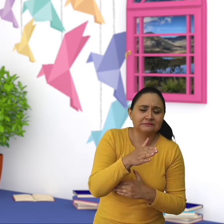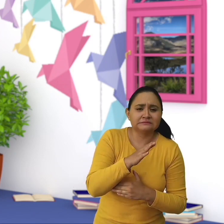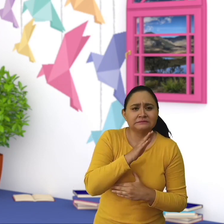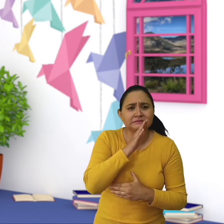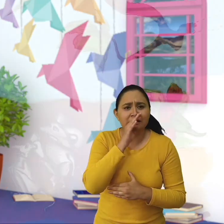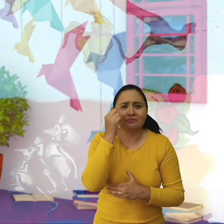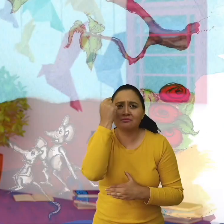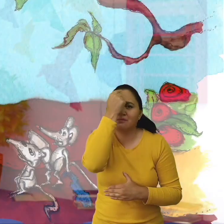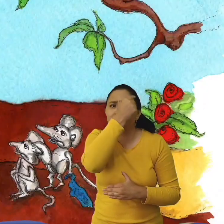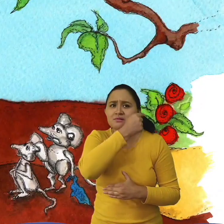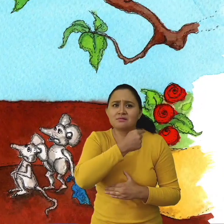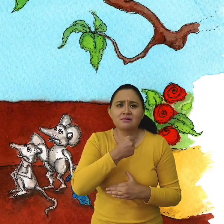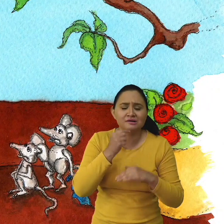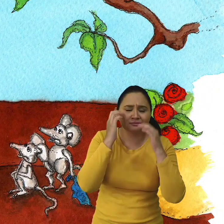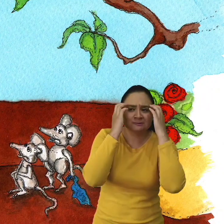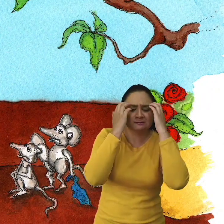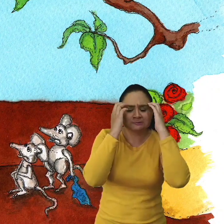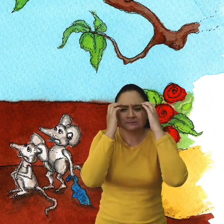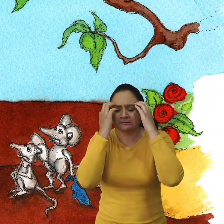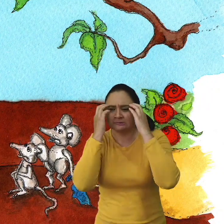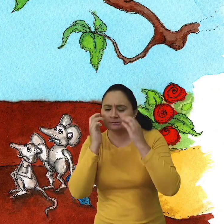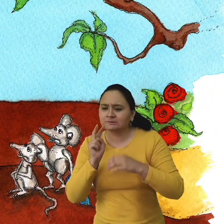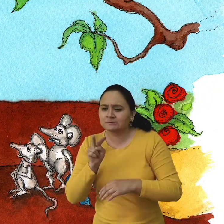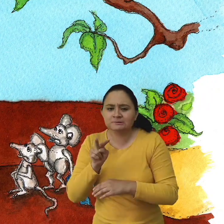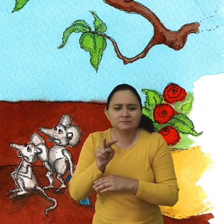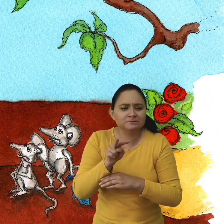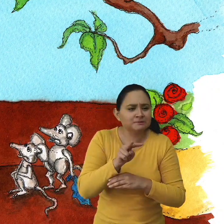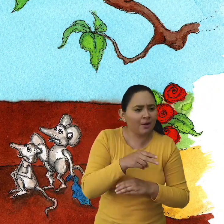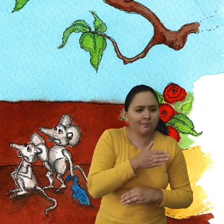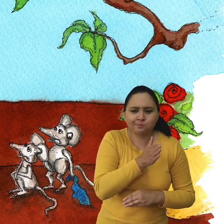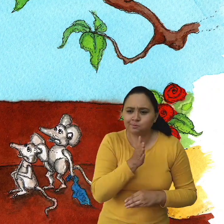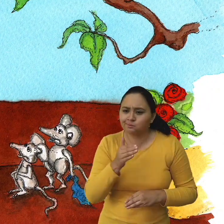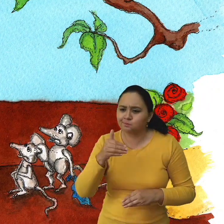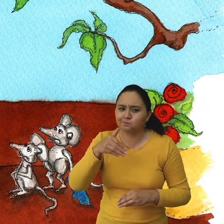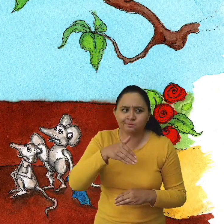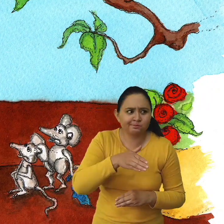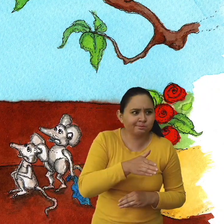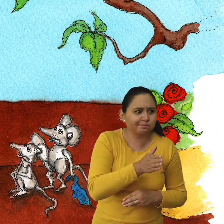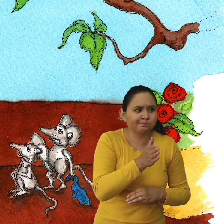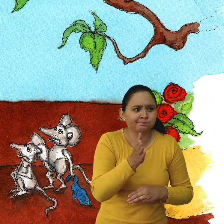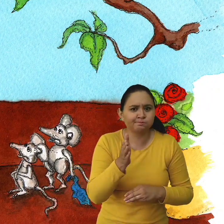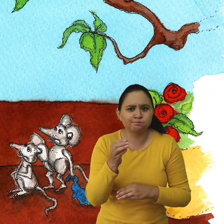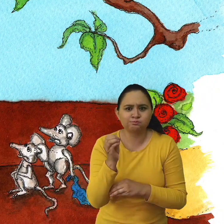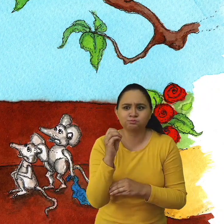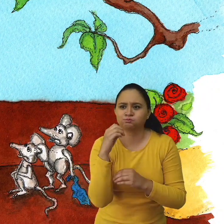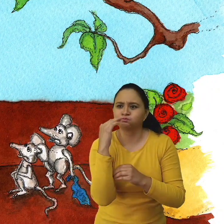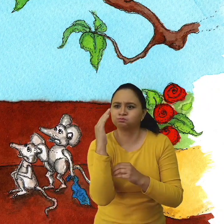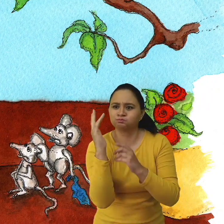en su rostro y continuaba recorriendo su pequeño reino de helechos y caracoles.